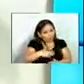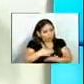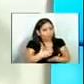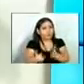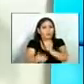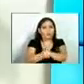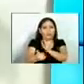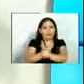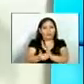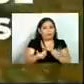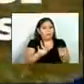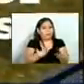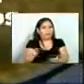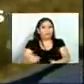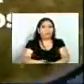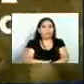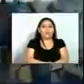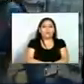Conozcamos